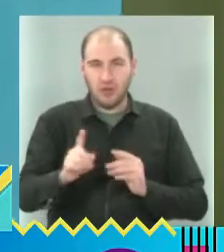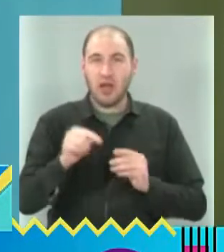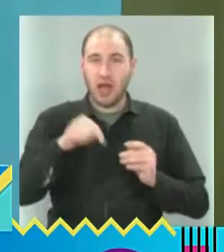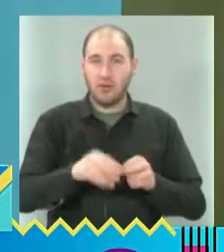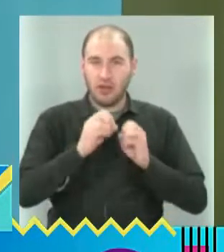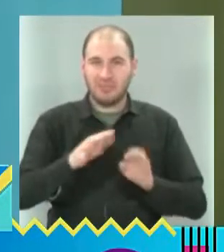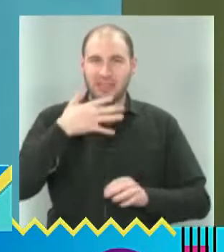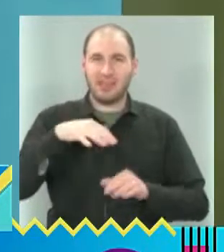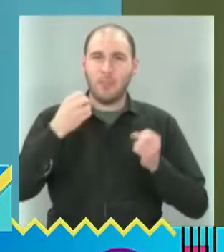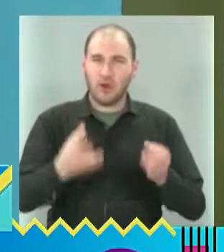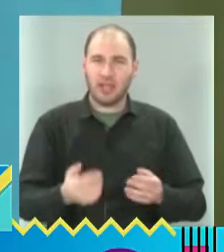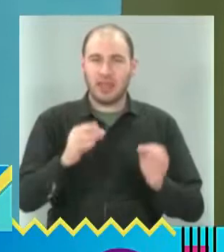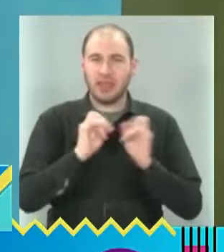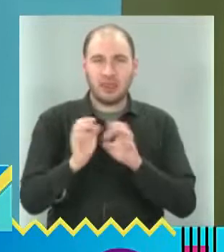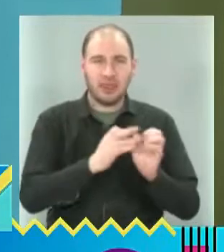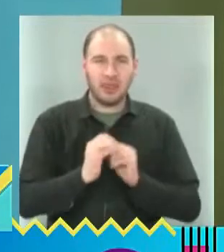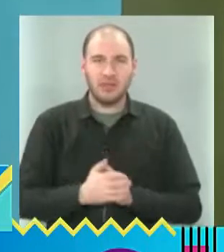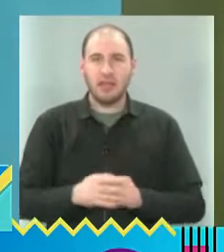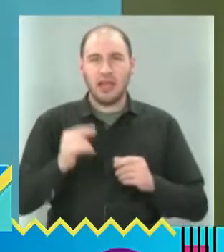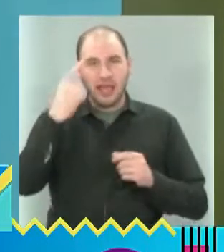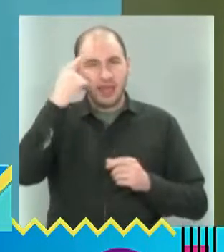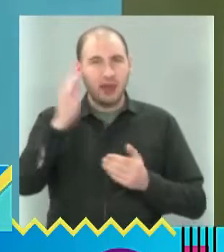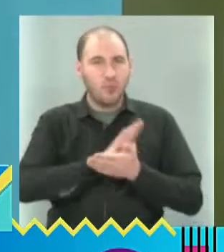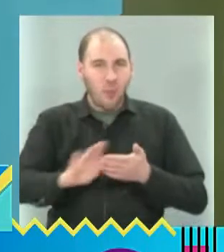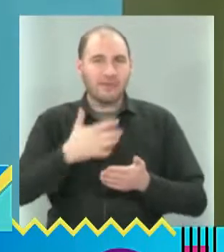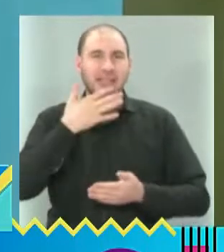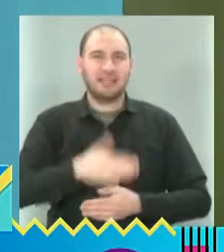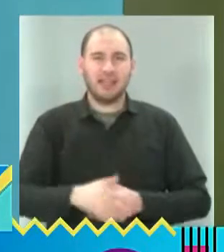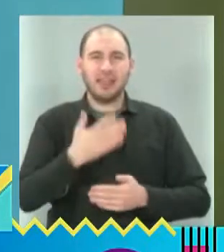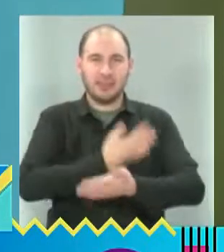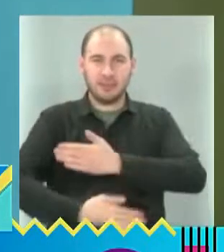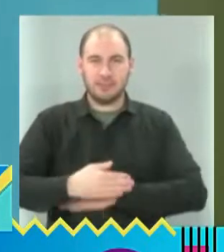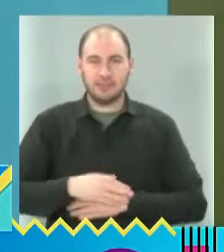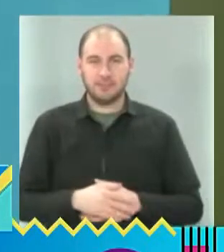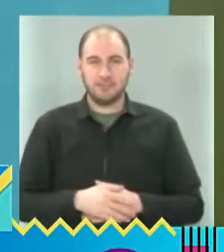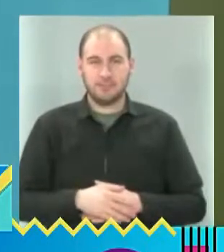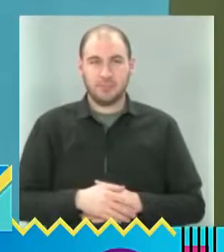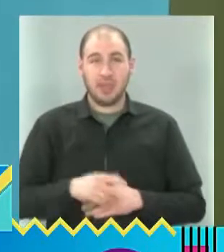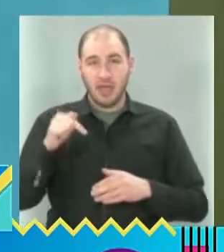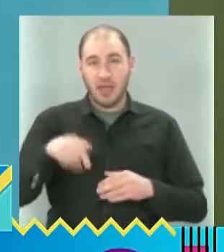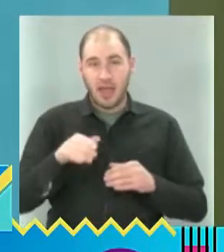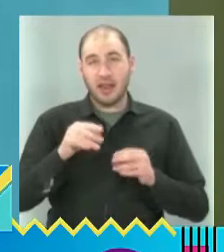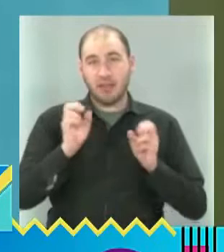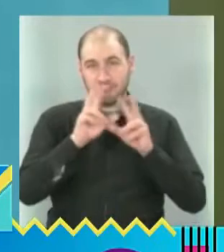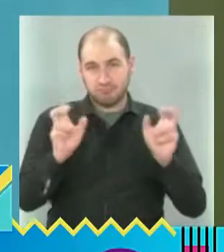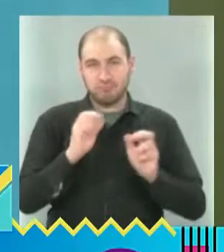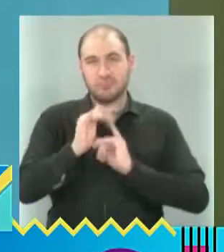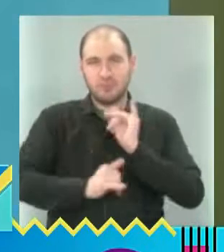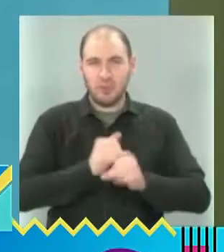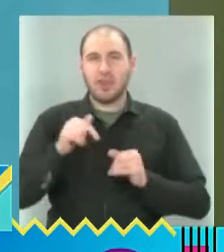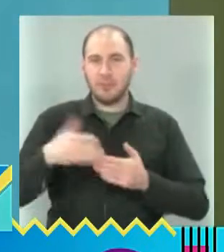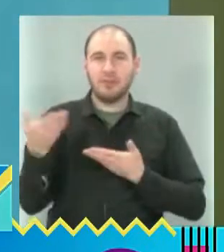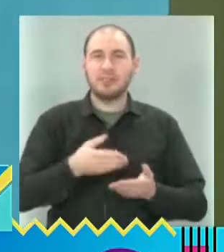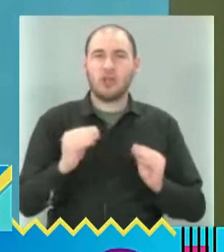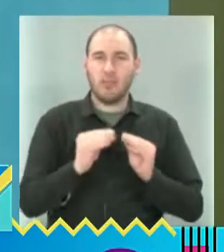empezar a entender por qué se da esta discusión, ¿sí? Este nuevo paradigma para entender la discapacidad. A partir de ese comentario que quería hacer, ahora sí